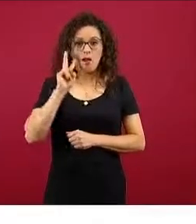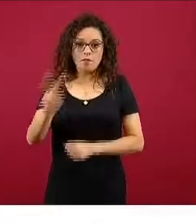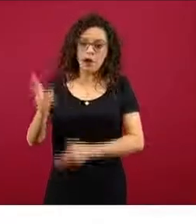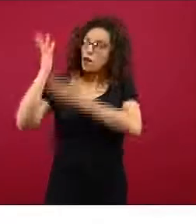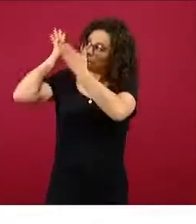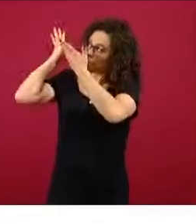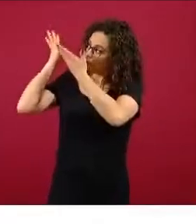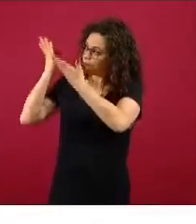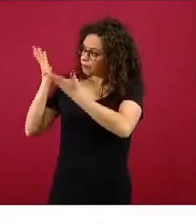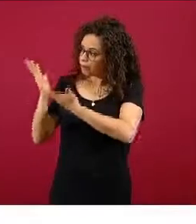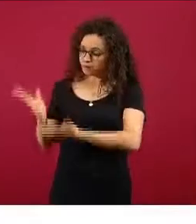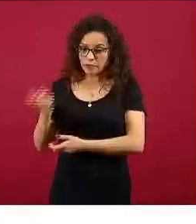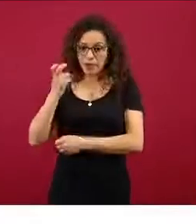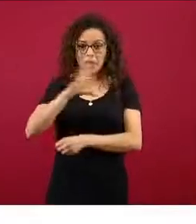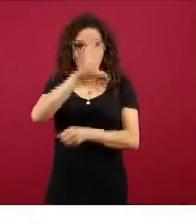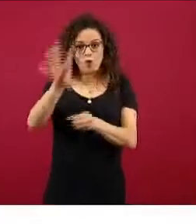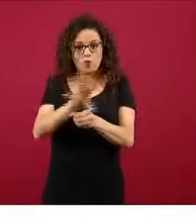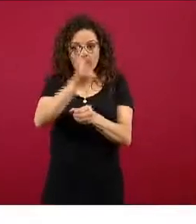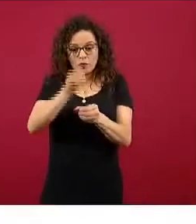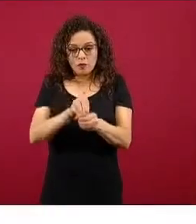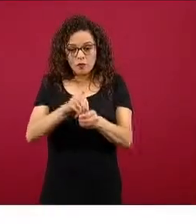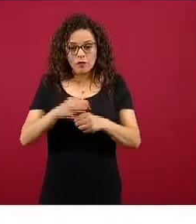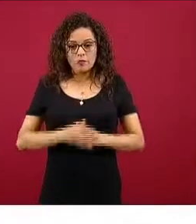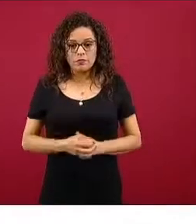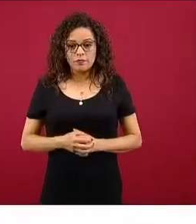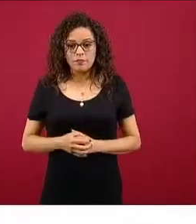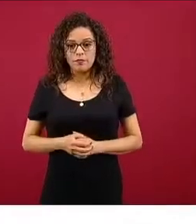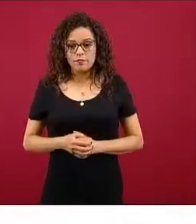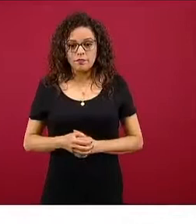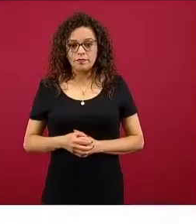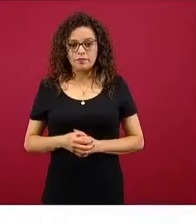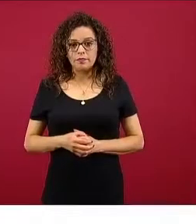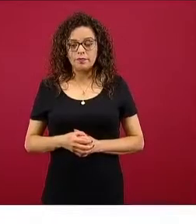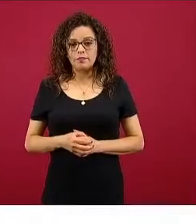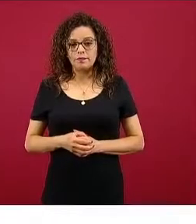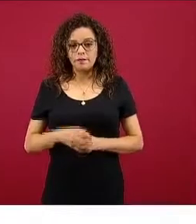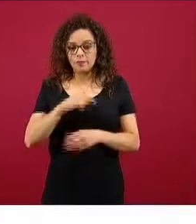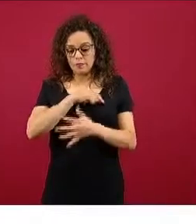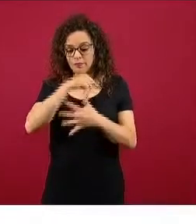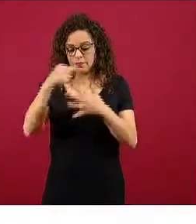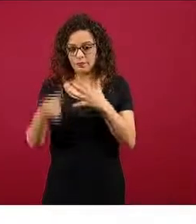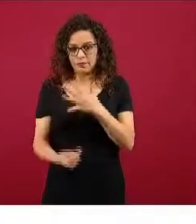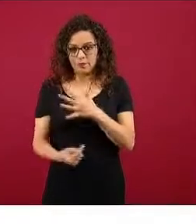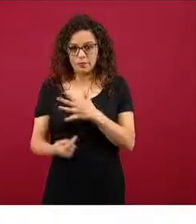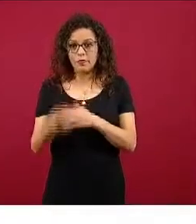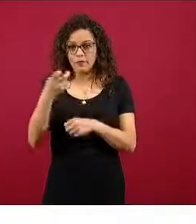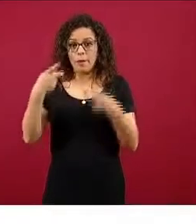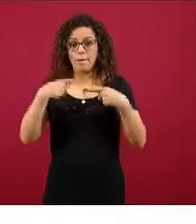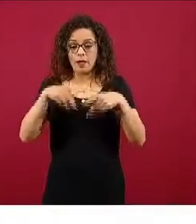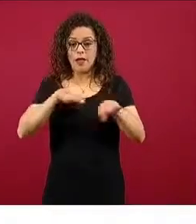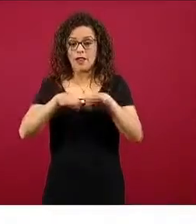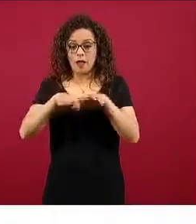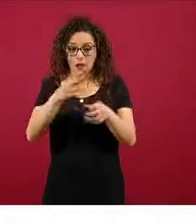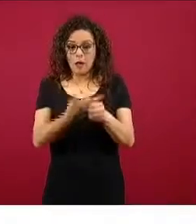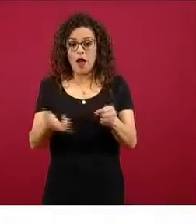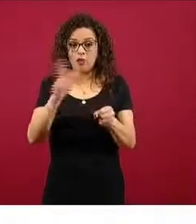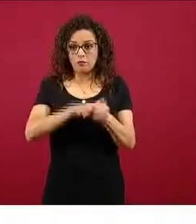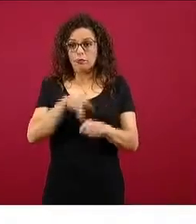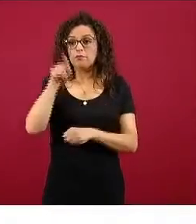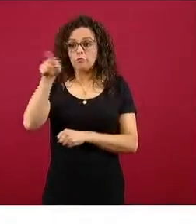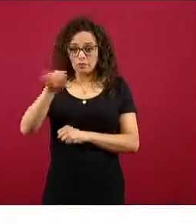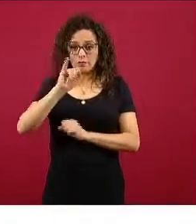luego es el personal que está incluido, pero todas estas categorías de laborales de personal que